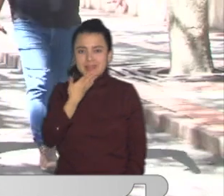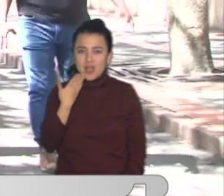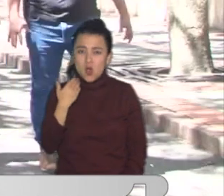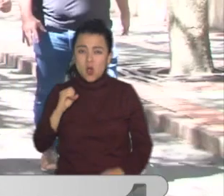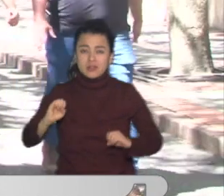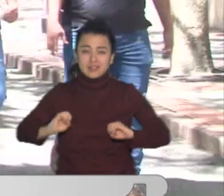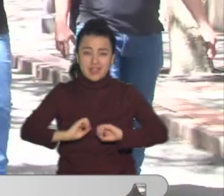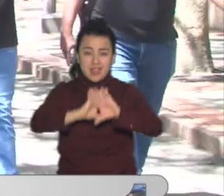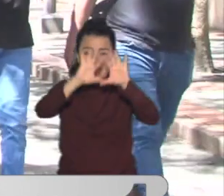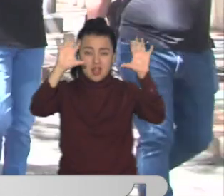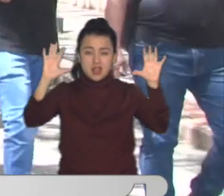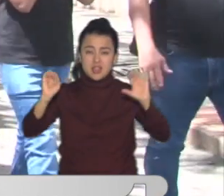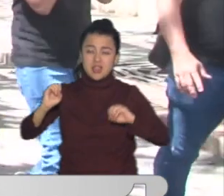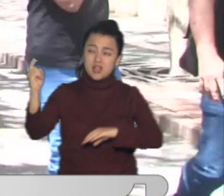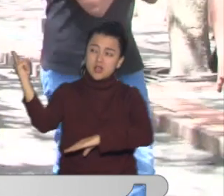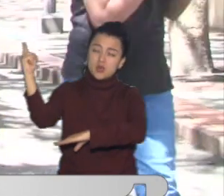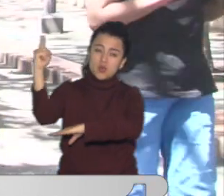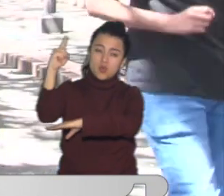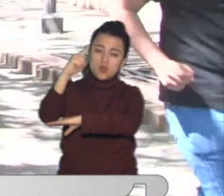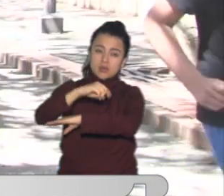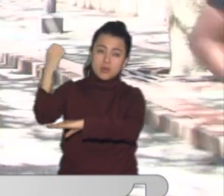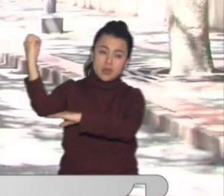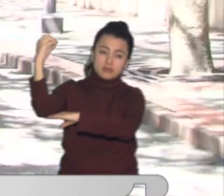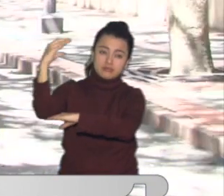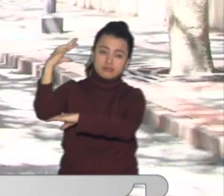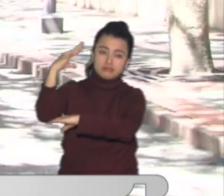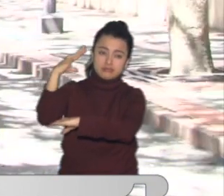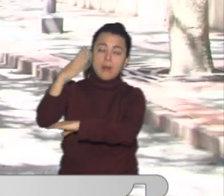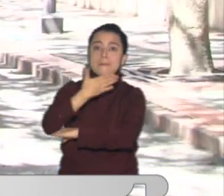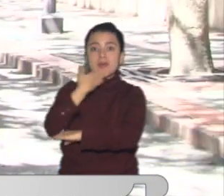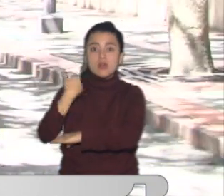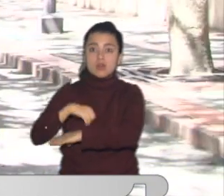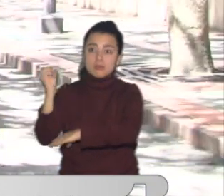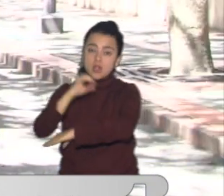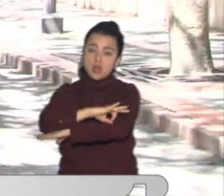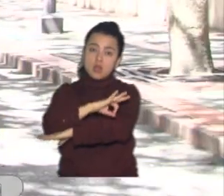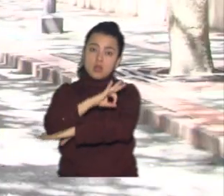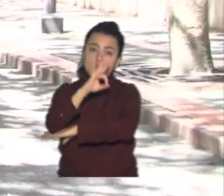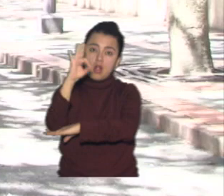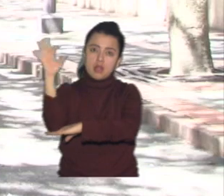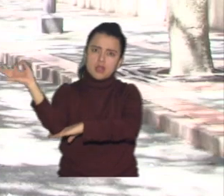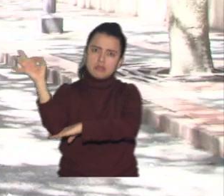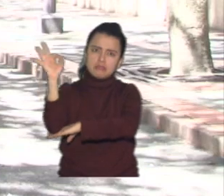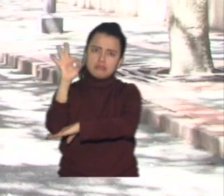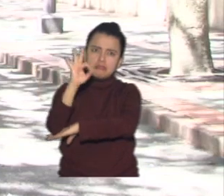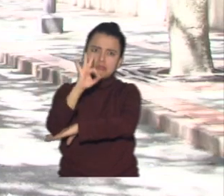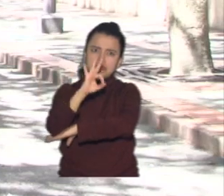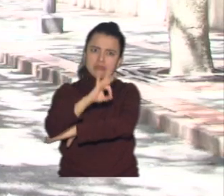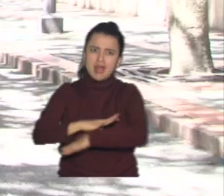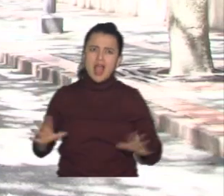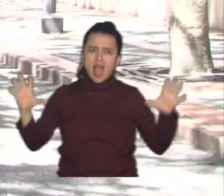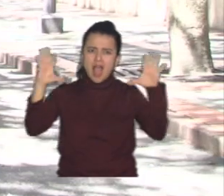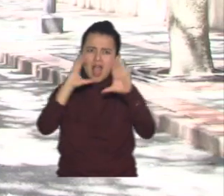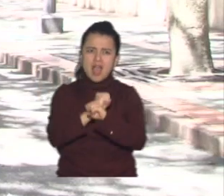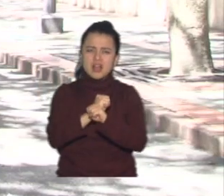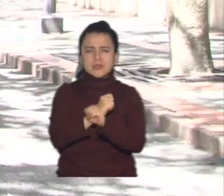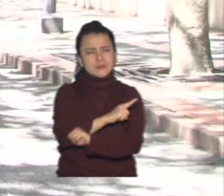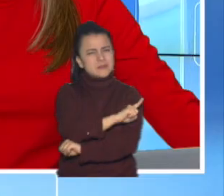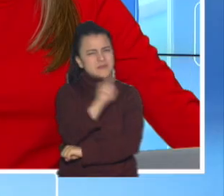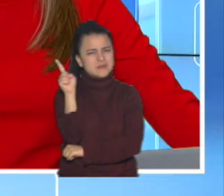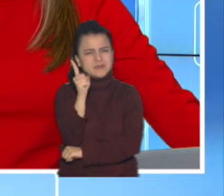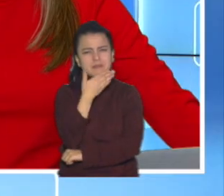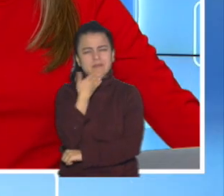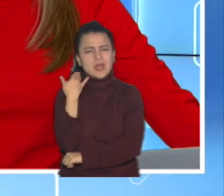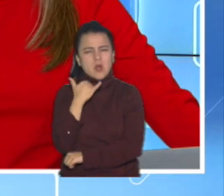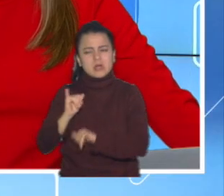nocturnas por estas vías que presentan problemas. Seguiremos atentos cubriendo el desarrollo de estas noticias en la capital de Santander. Para Noticentro 1 CMI